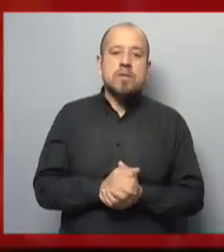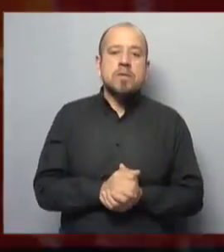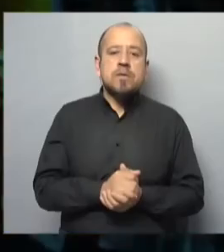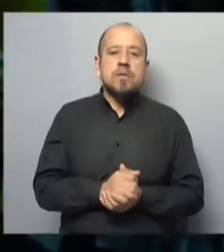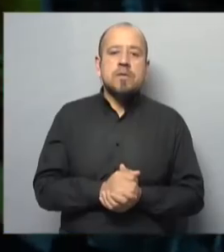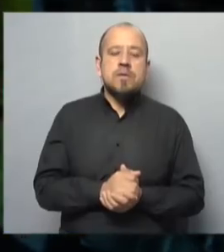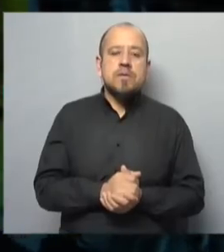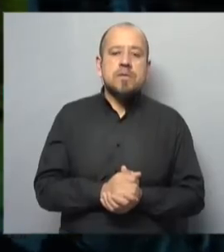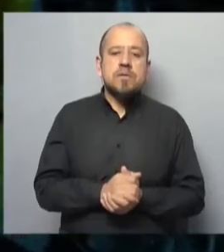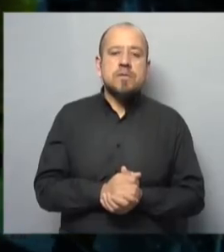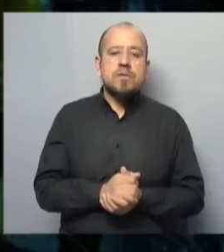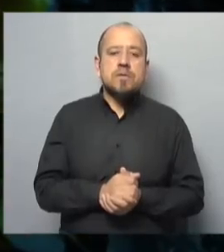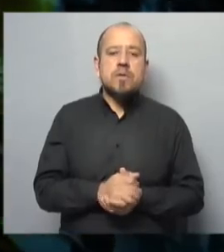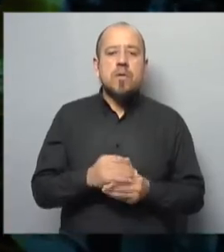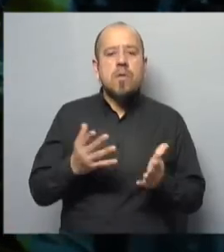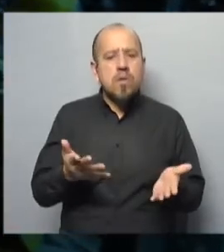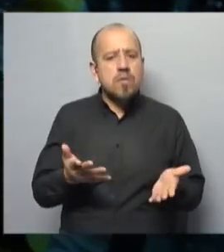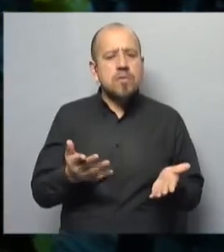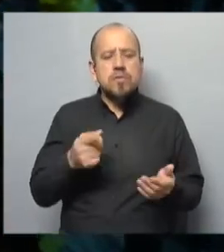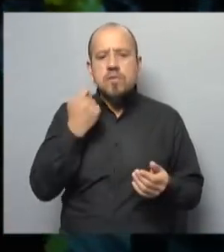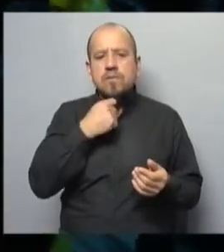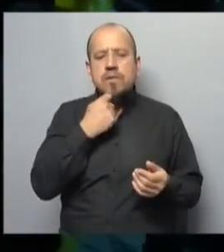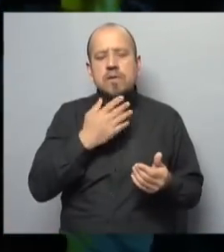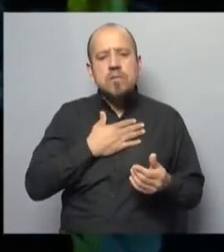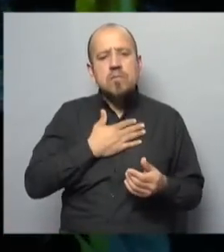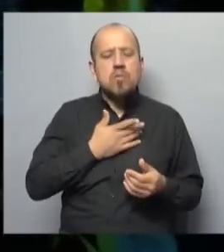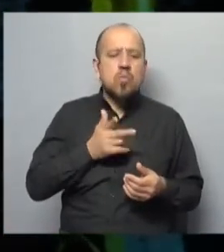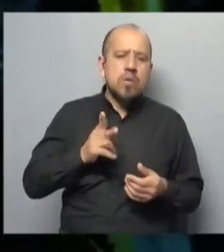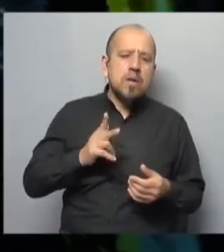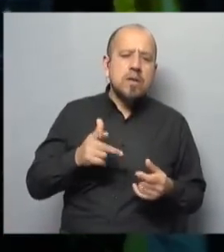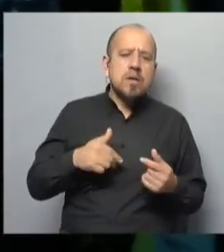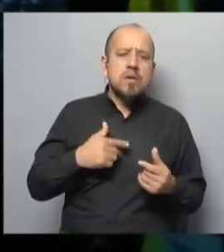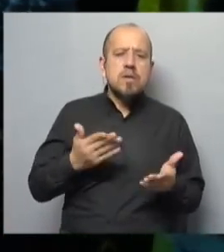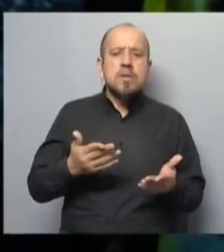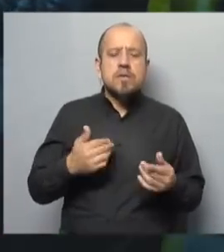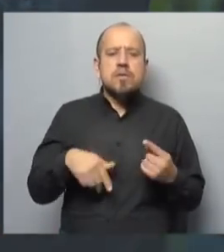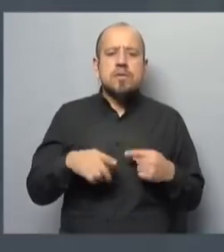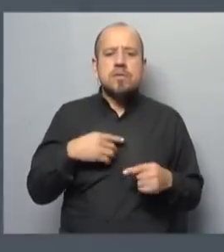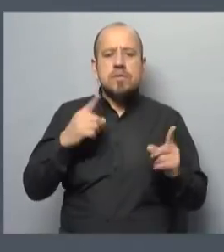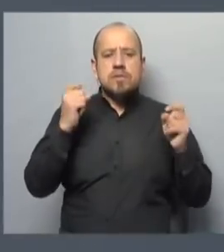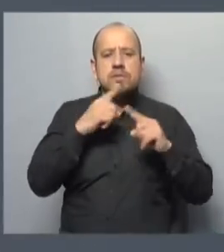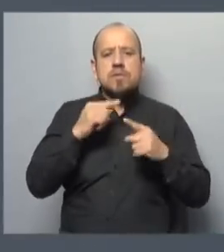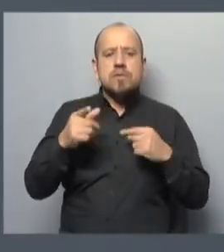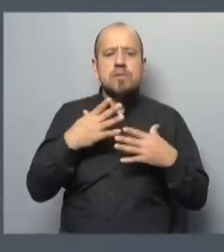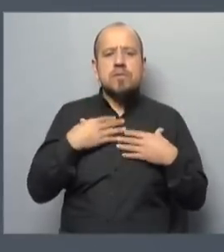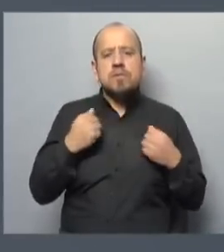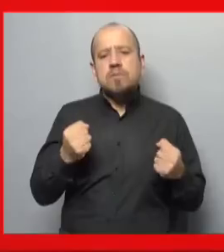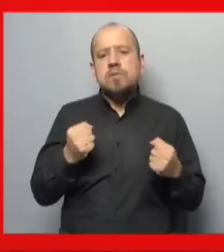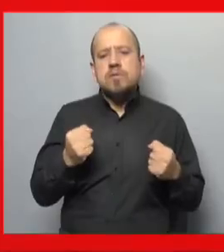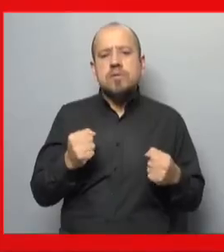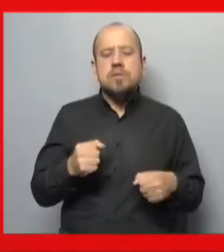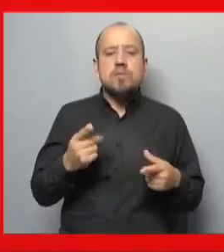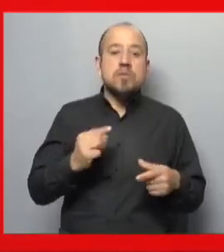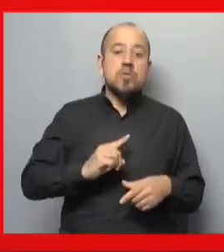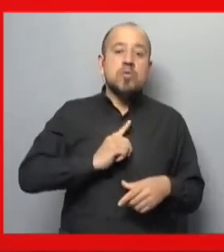nadie nos suerte de falta humildad también a nivel de pueblo que es difícil detenerla cuando hay tanta pasión viste que para nosotros genera un